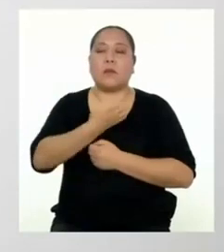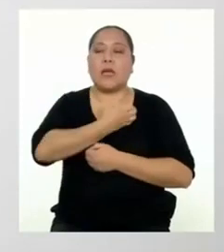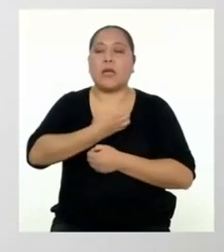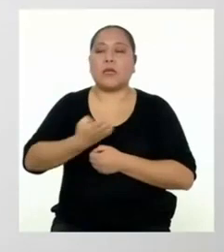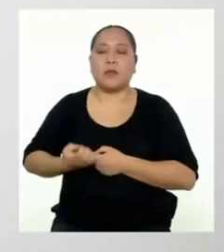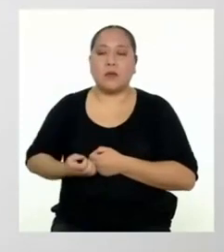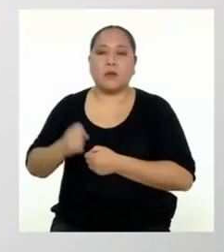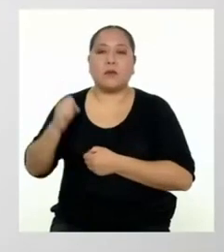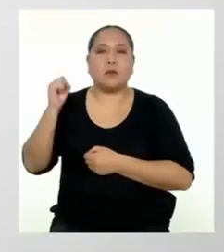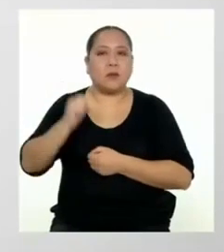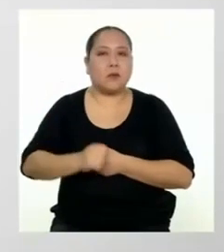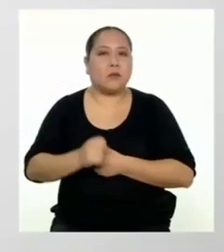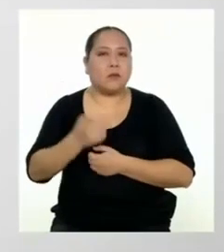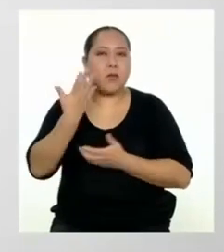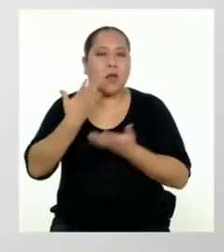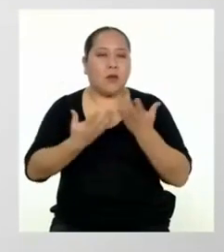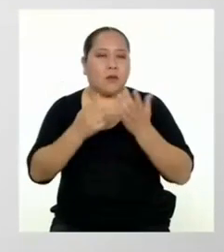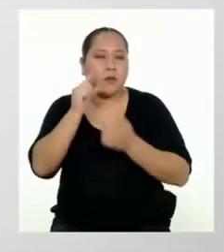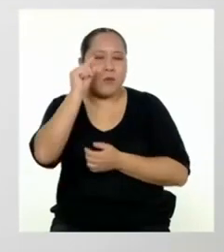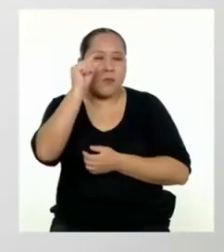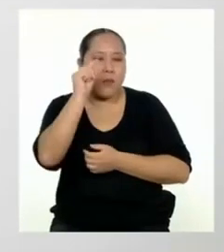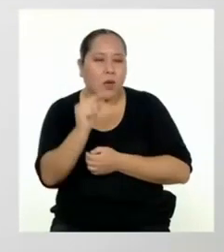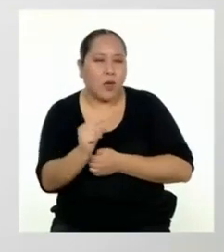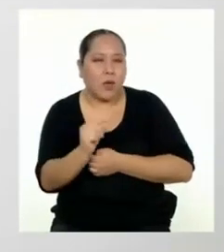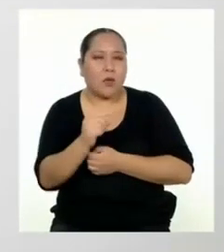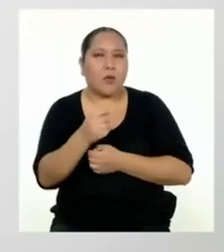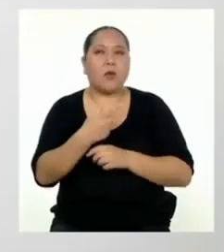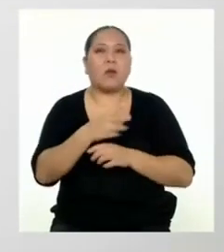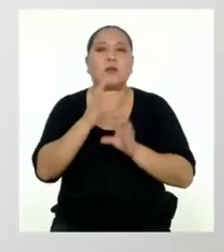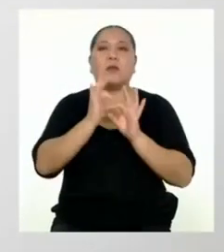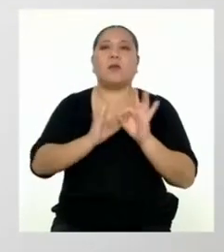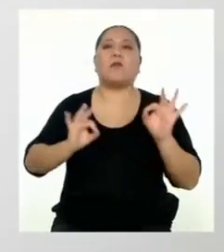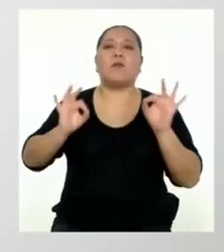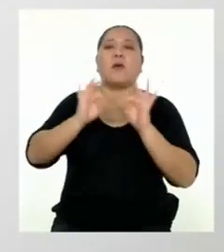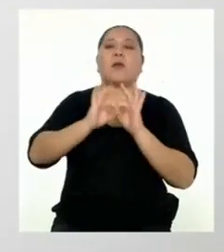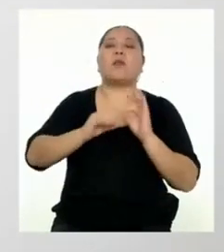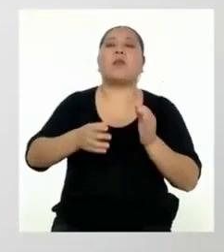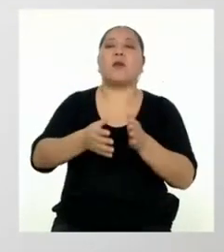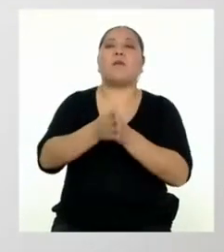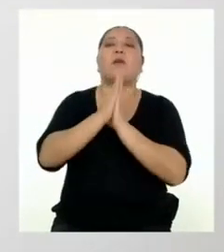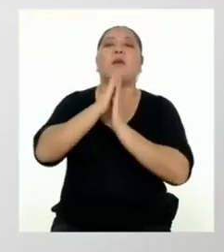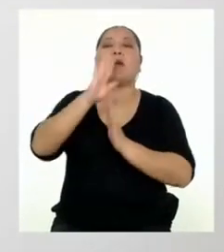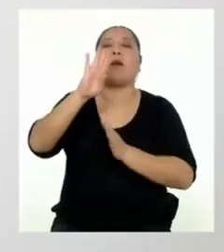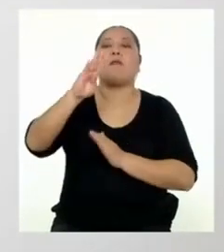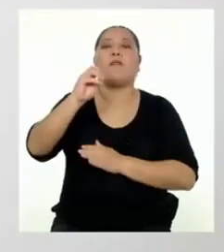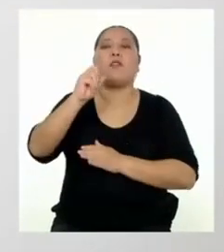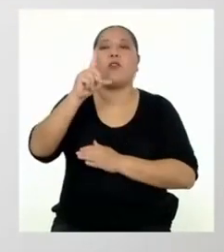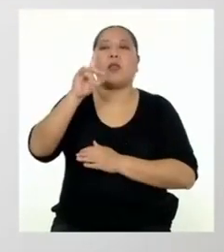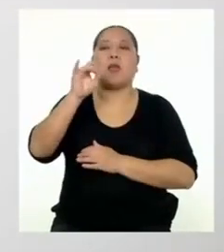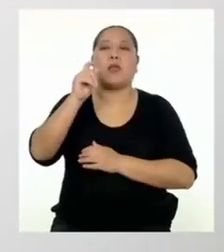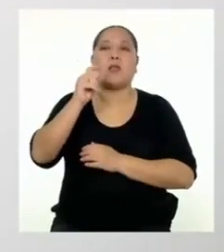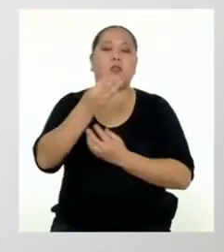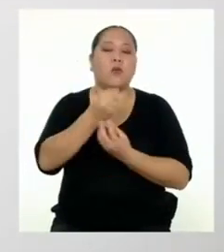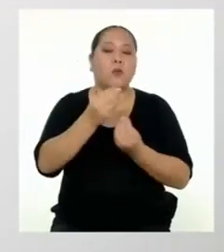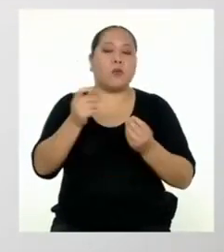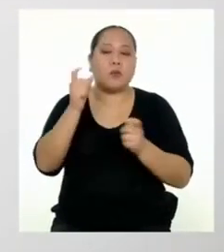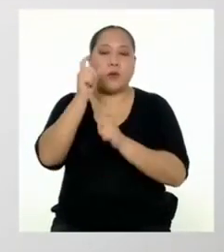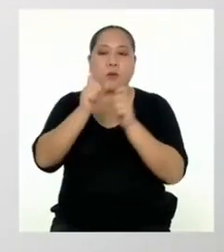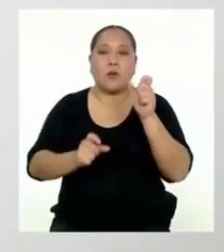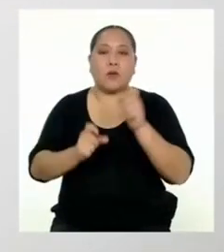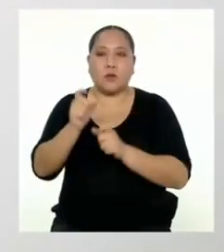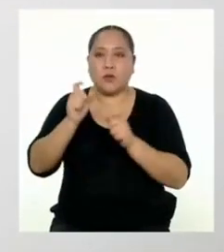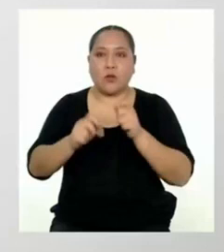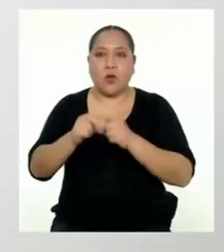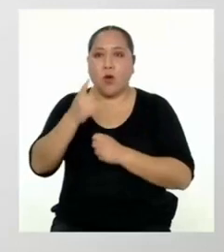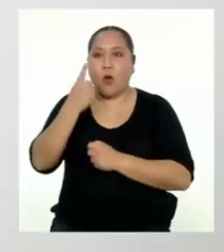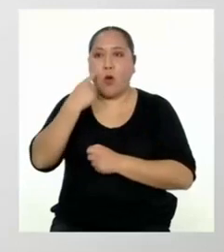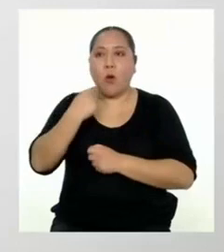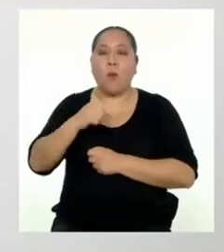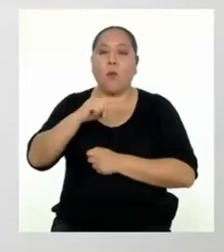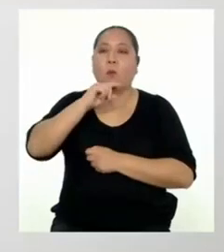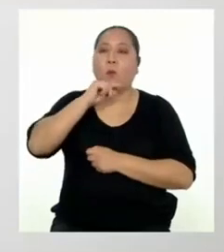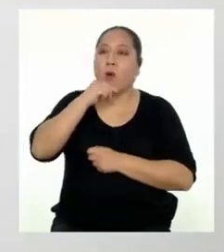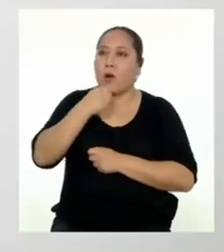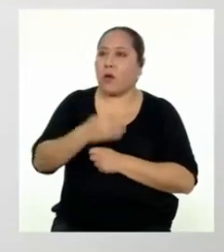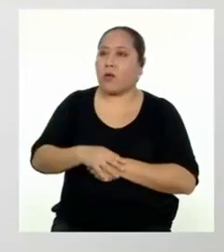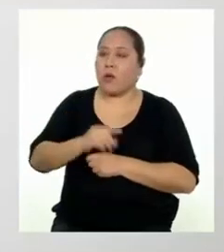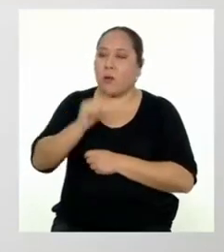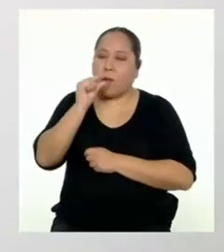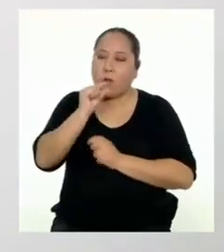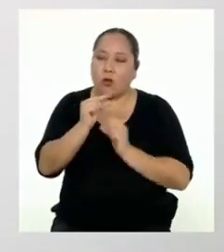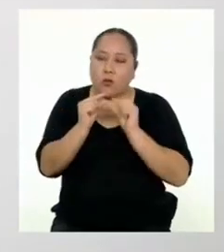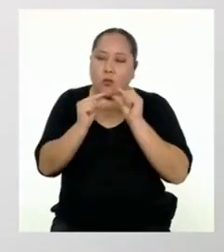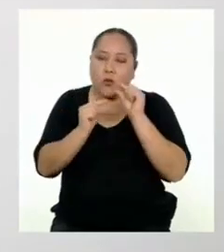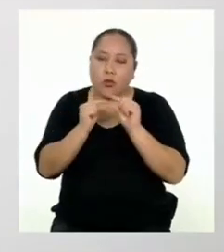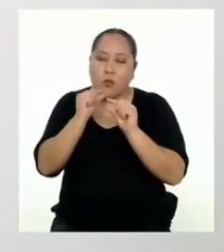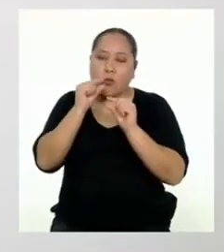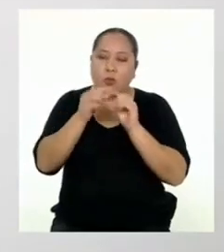Rodrigo. Aunque nos parezca un monto pequeñito, es importante pedir boleta, porque somos muchos ciudadanos y ciudadanas. Entonces, de poquito